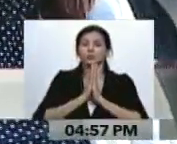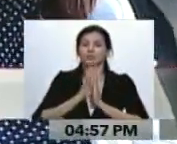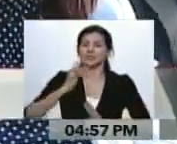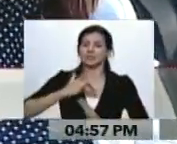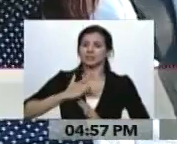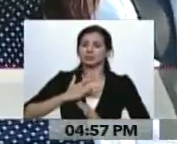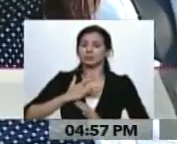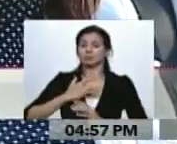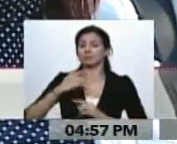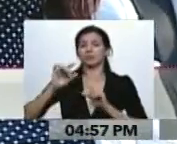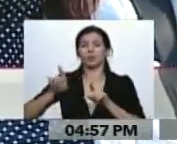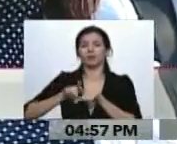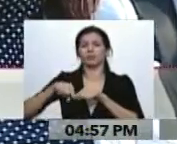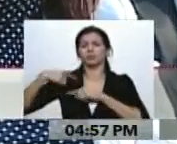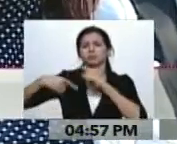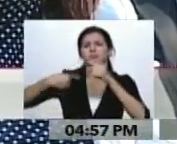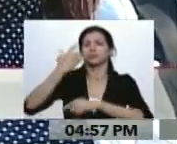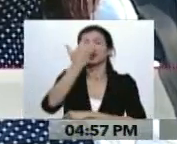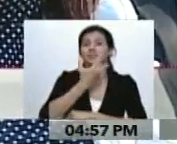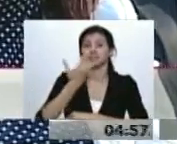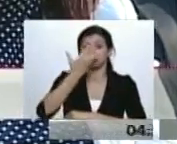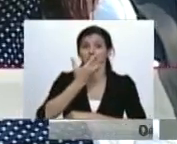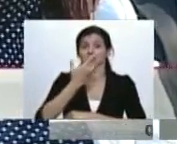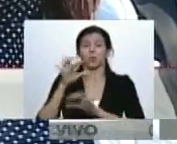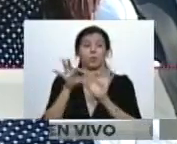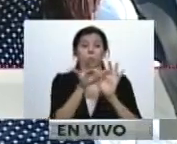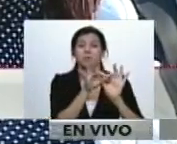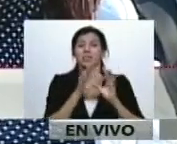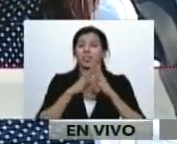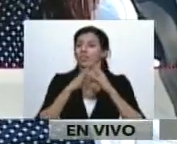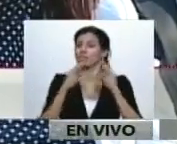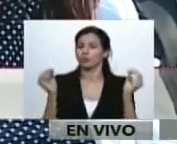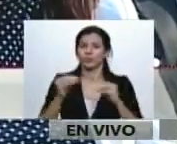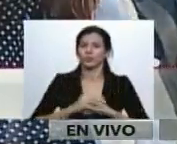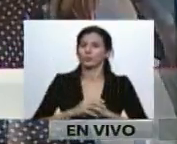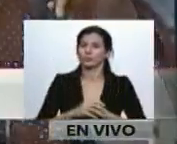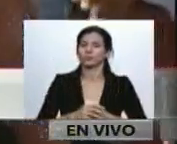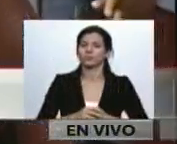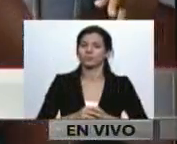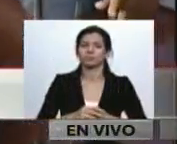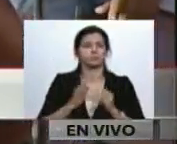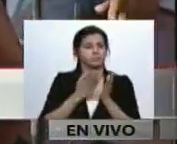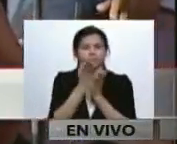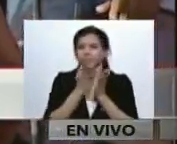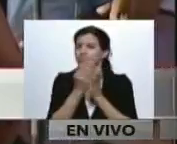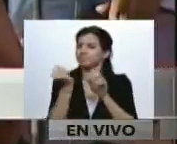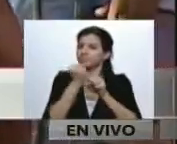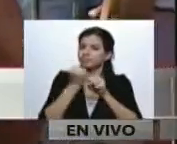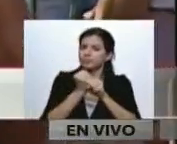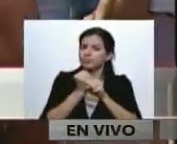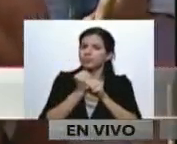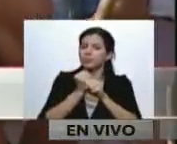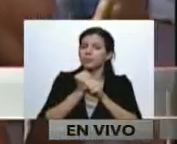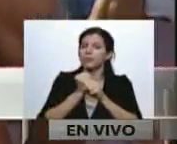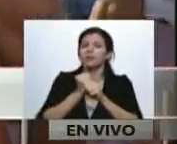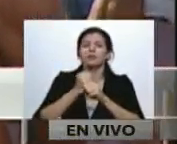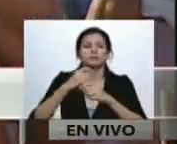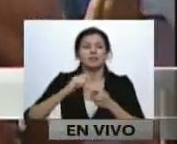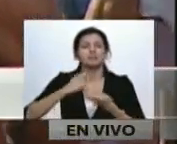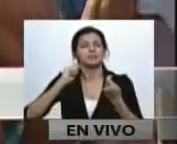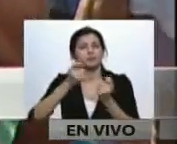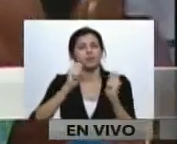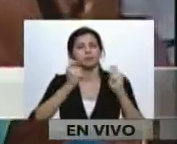sentido afrodescendiente, todos unidos para seguir trabajando y construyendo la patria que Chávez nos